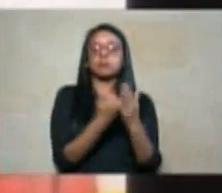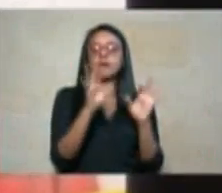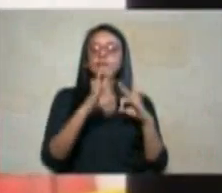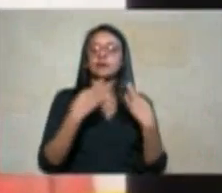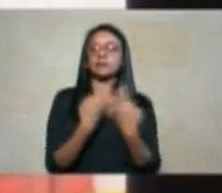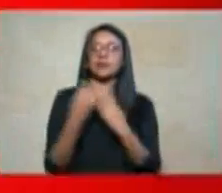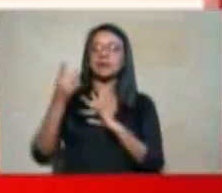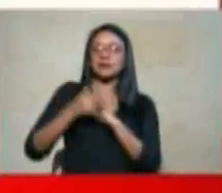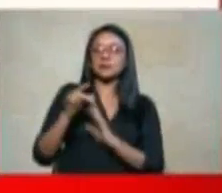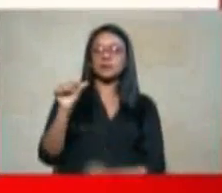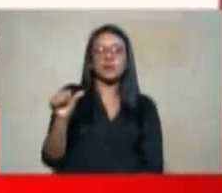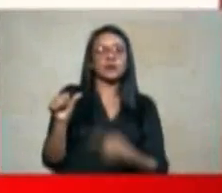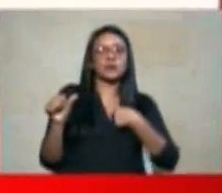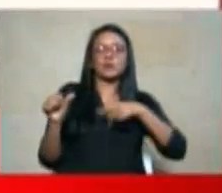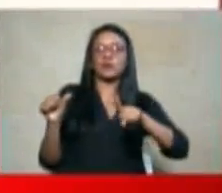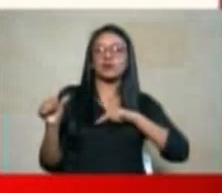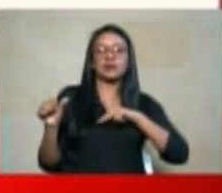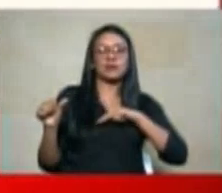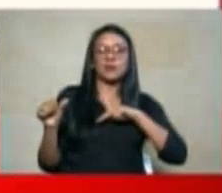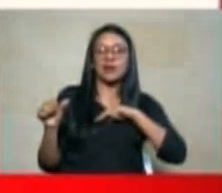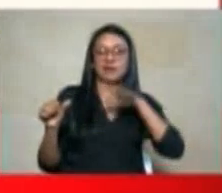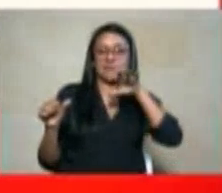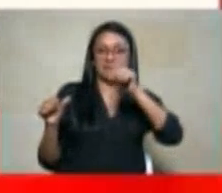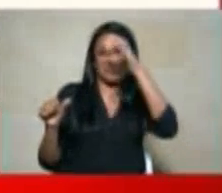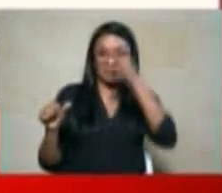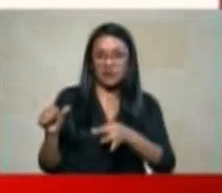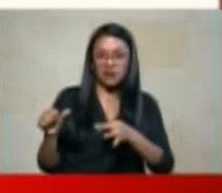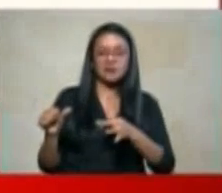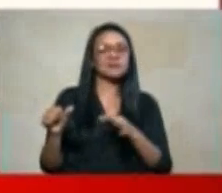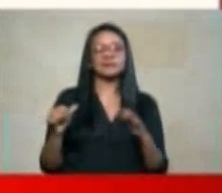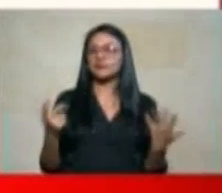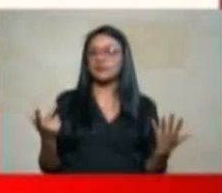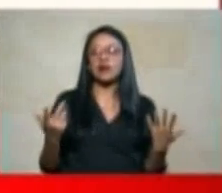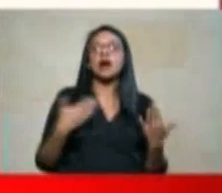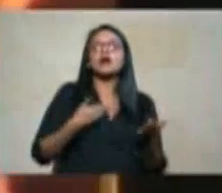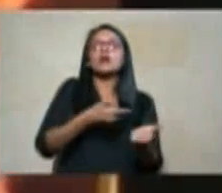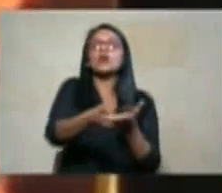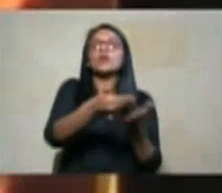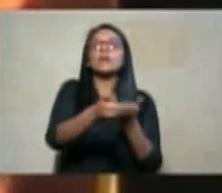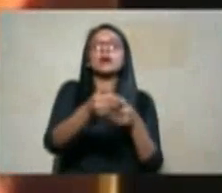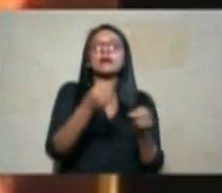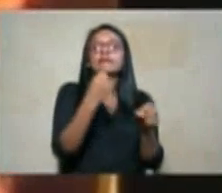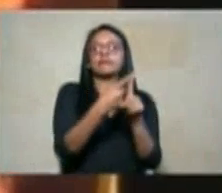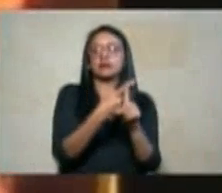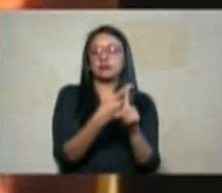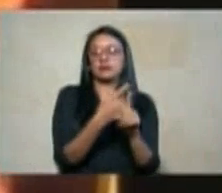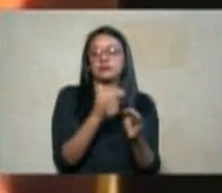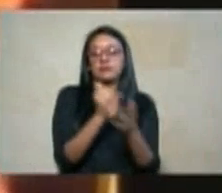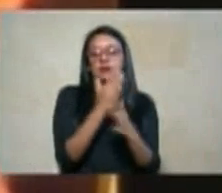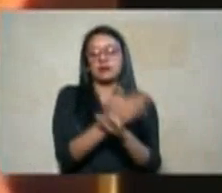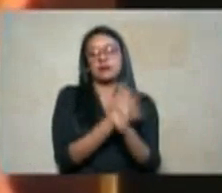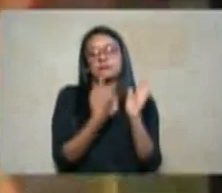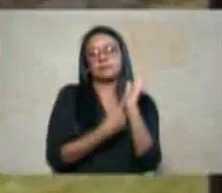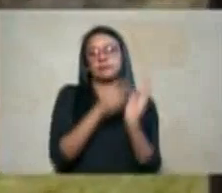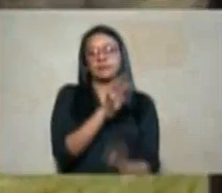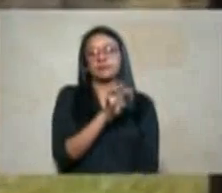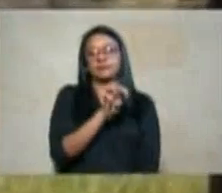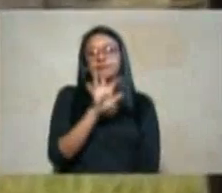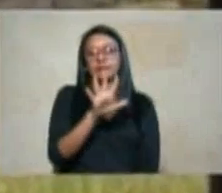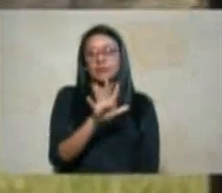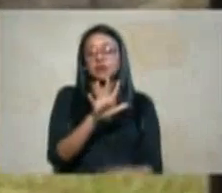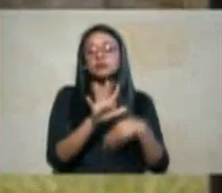poseedores compraron a una víctima de la violencia en 1995, cinco meses después de que los paramilitares de Roberto Prada, sobrino de Juancho